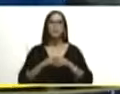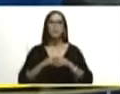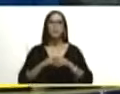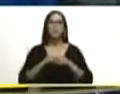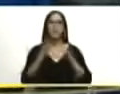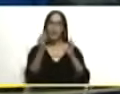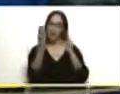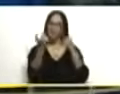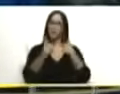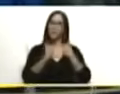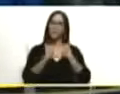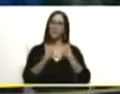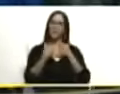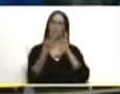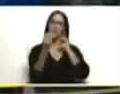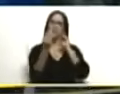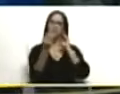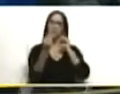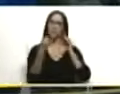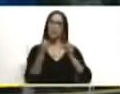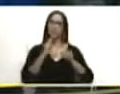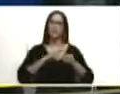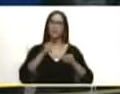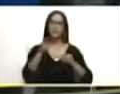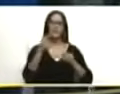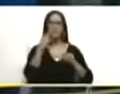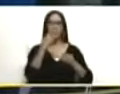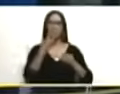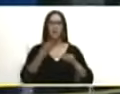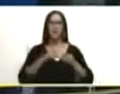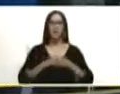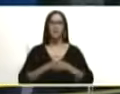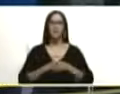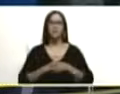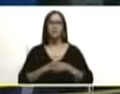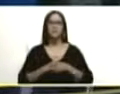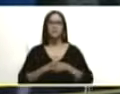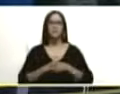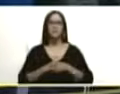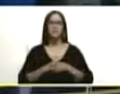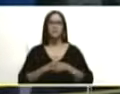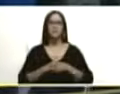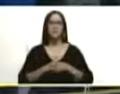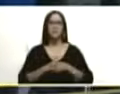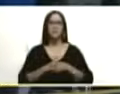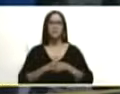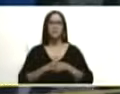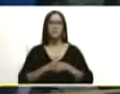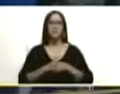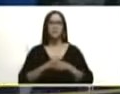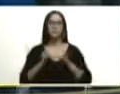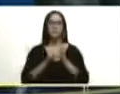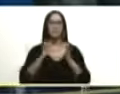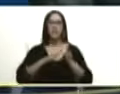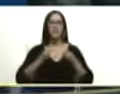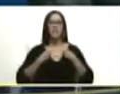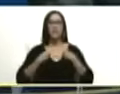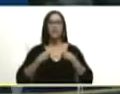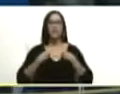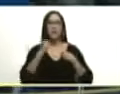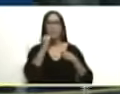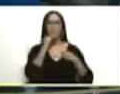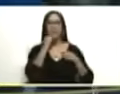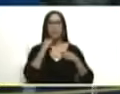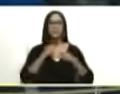Conversa conmigo. Bueno. ¿Cómo estás tú? Teníamos tiempo que no nos veíamos, sí, Ovejo. Sí. Bastantes años. ¿Dónde estás viviendo? En Valencia, en el equipo.